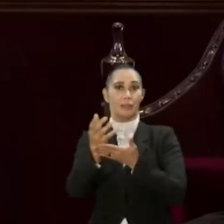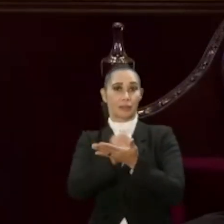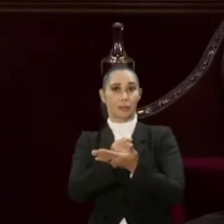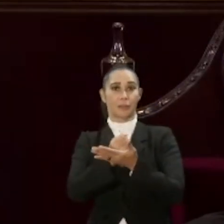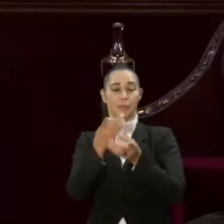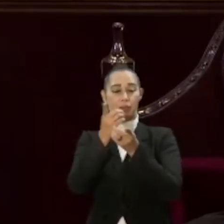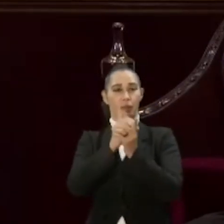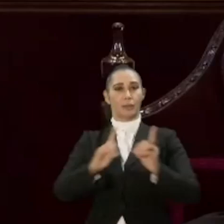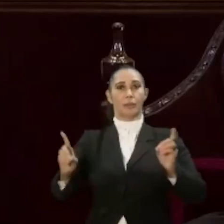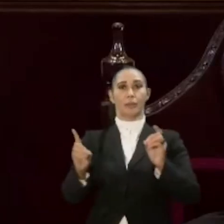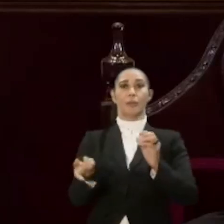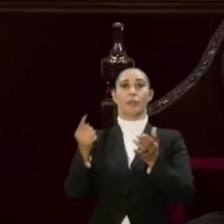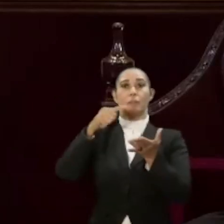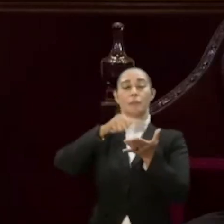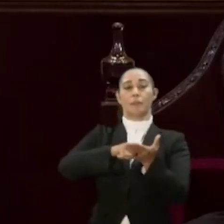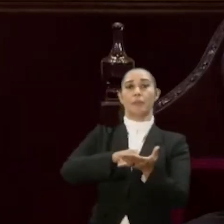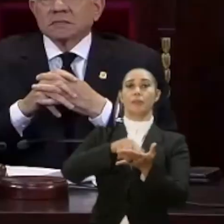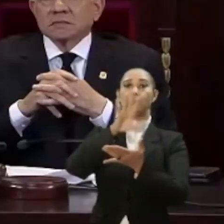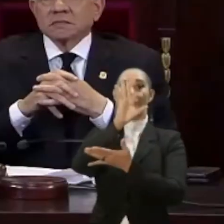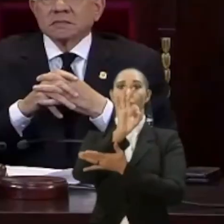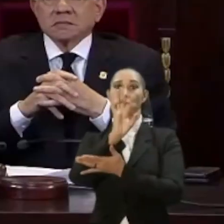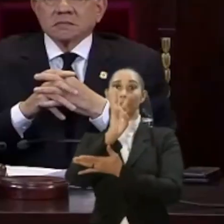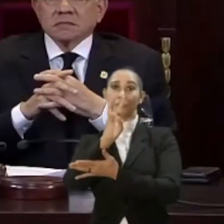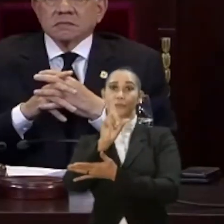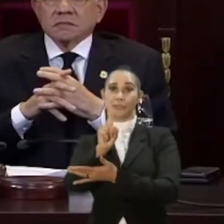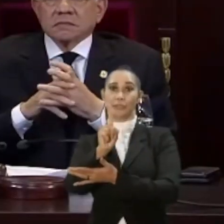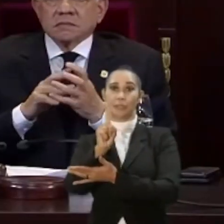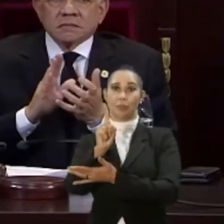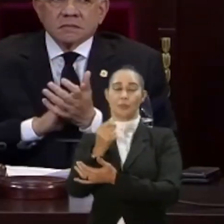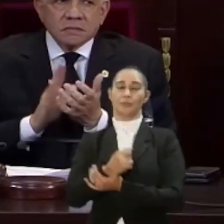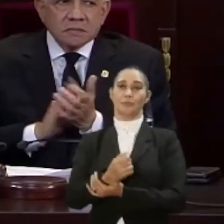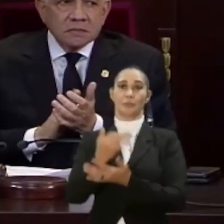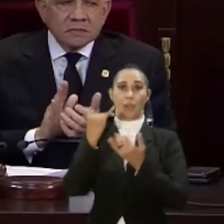la democracia en el 1961.